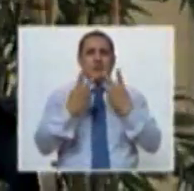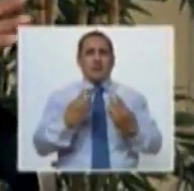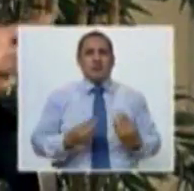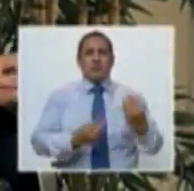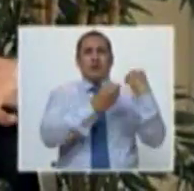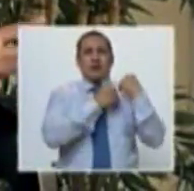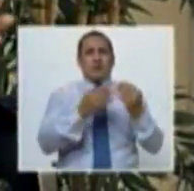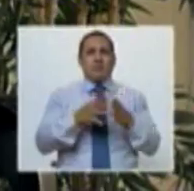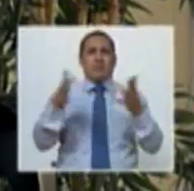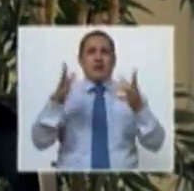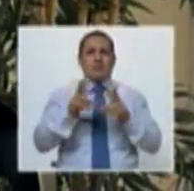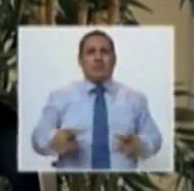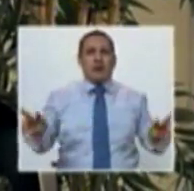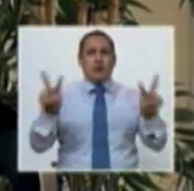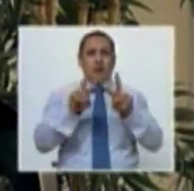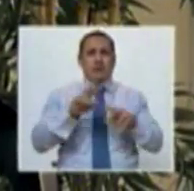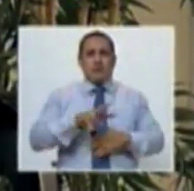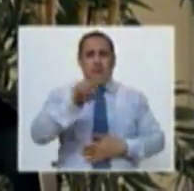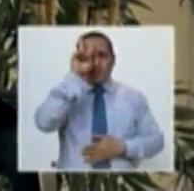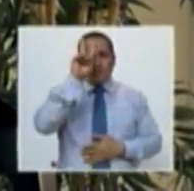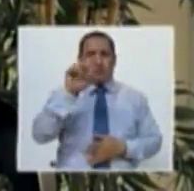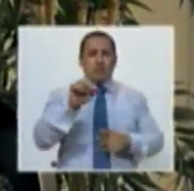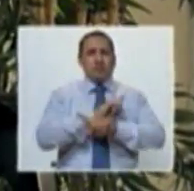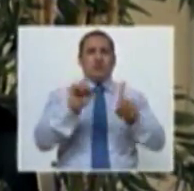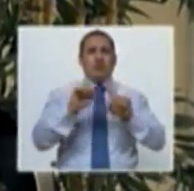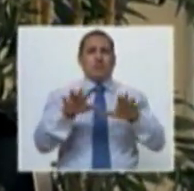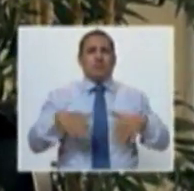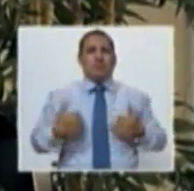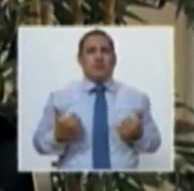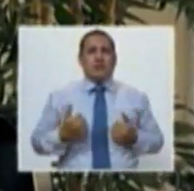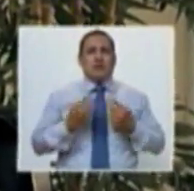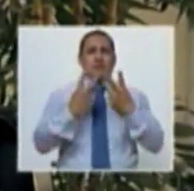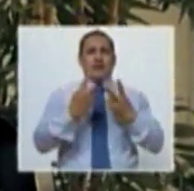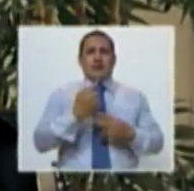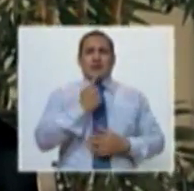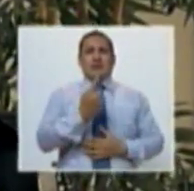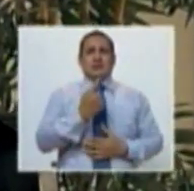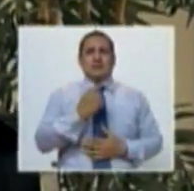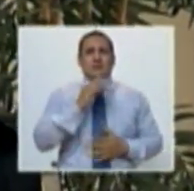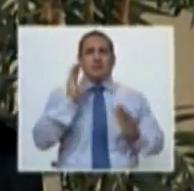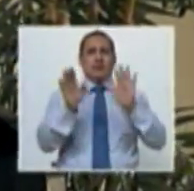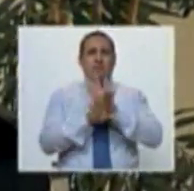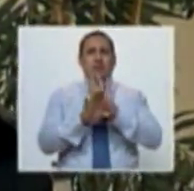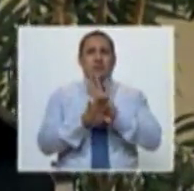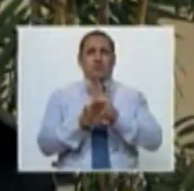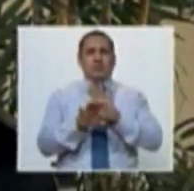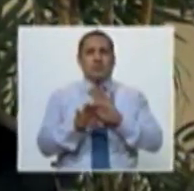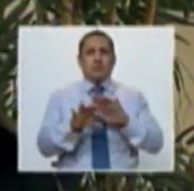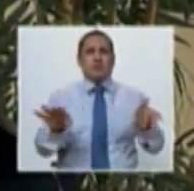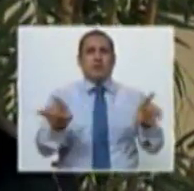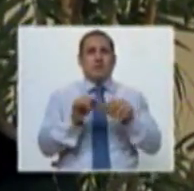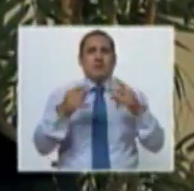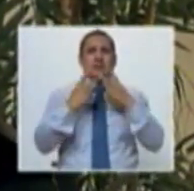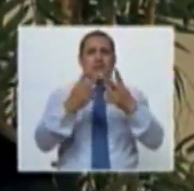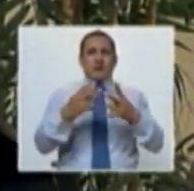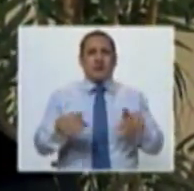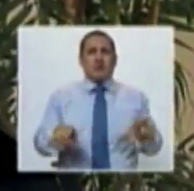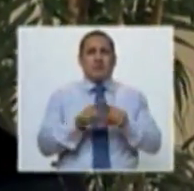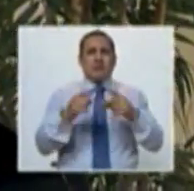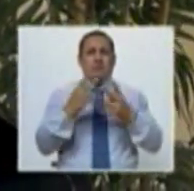más valioso de la nación, no puede ser, digamos,